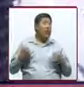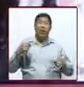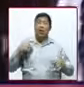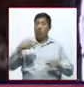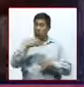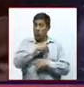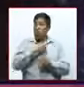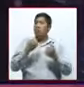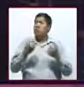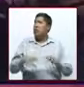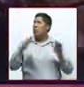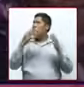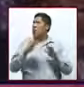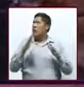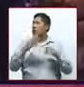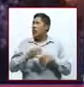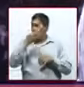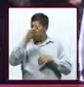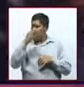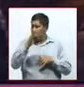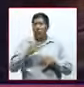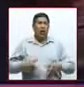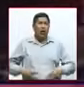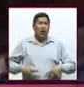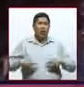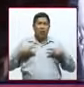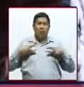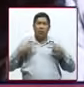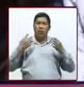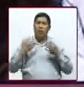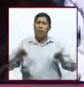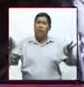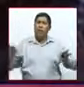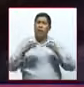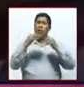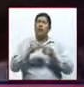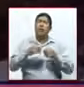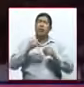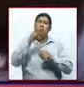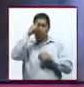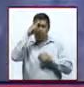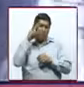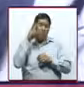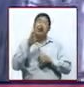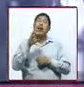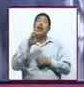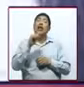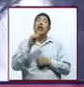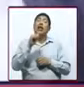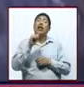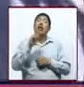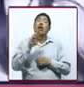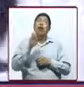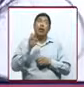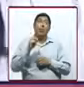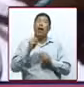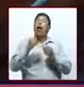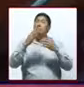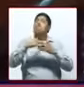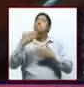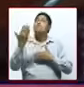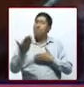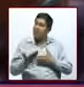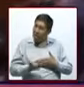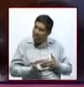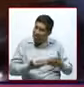Estamos ya a días, a horas de vivir esta linda fiesta de la Virgen del Carmen. Sí, bienvenidos a la red Colivisión.